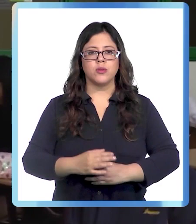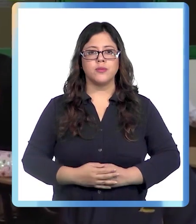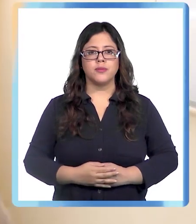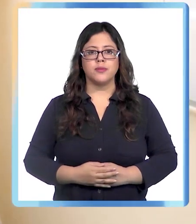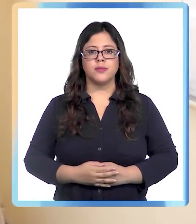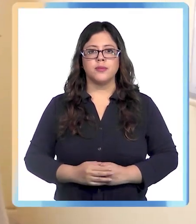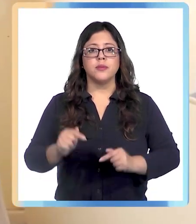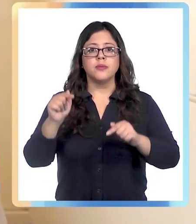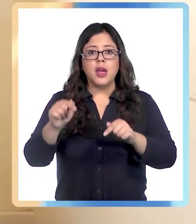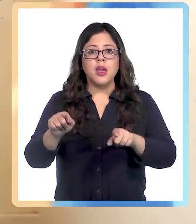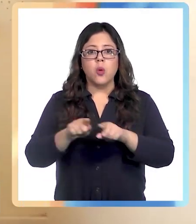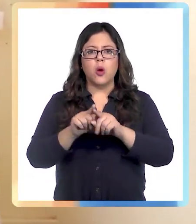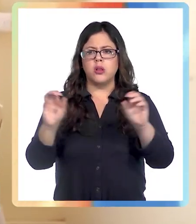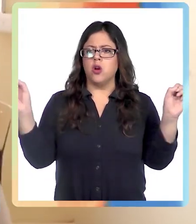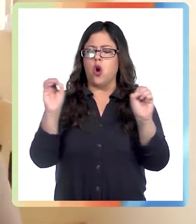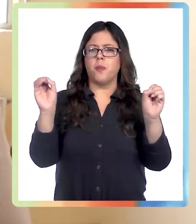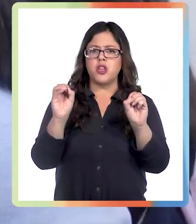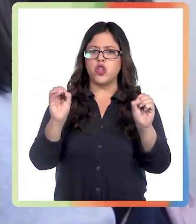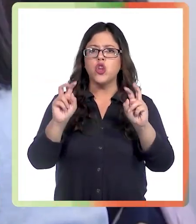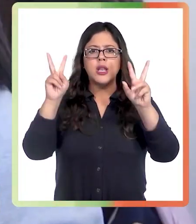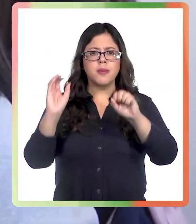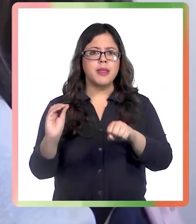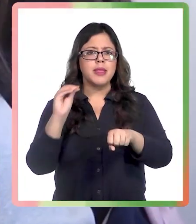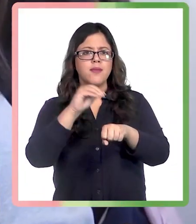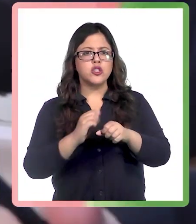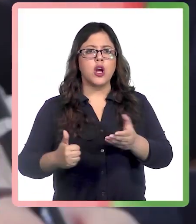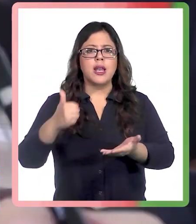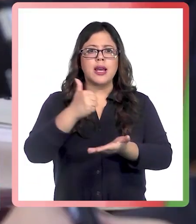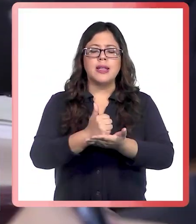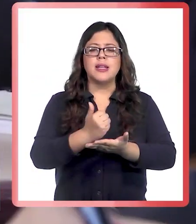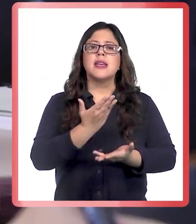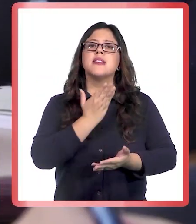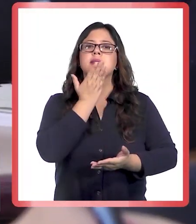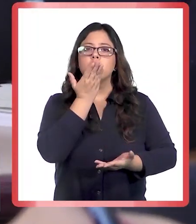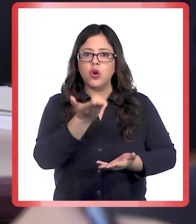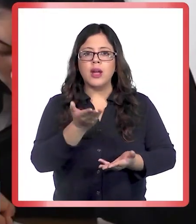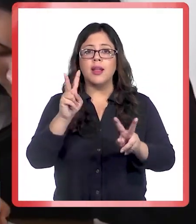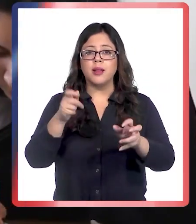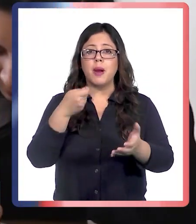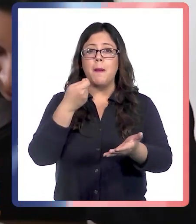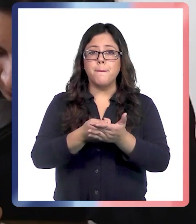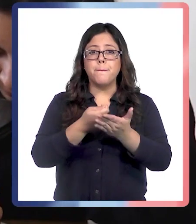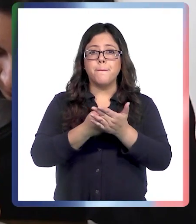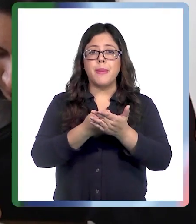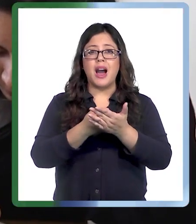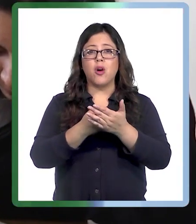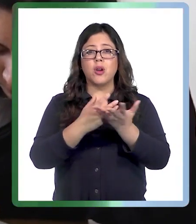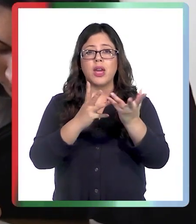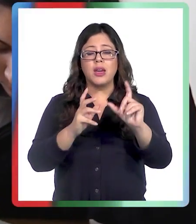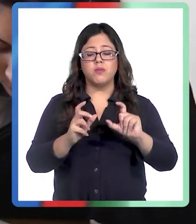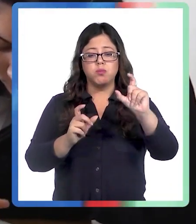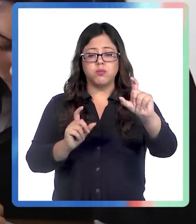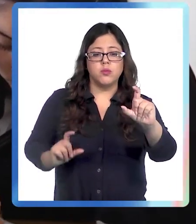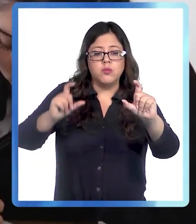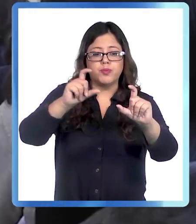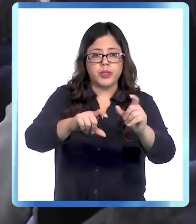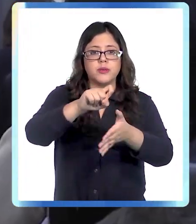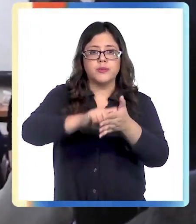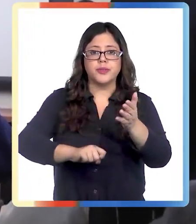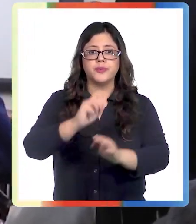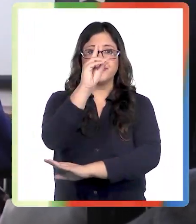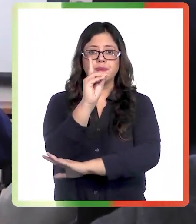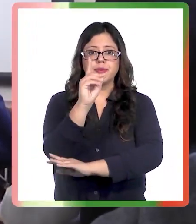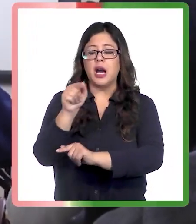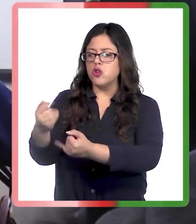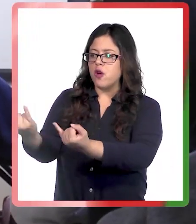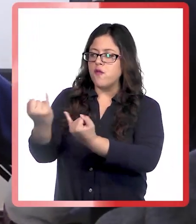llegar las reacciones para el anuncio realizado por el alcalde de Punta Arenas por el pago parcial de los sueldos correspondientes al mes de diciembre. Nos informaron el día